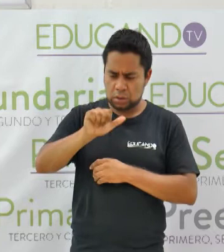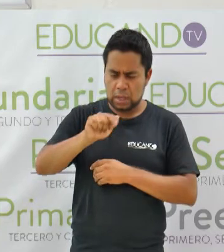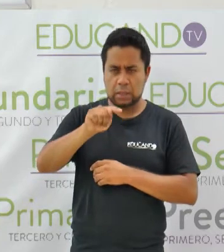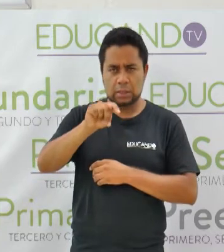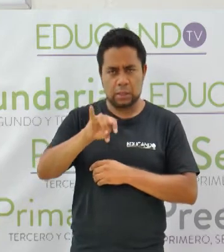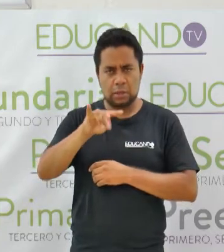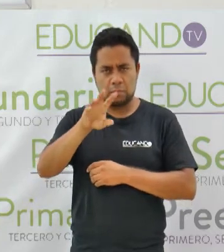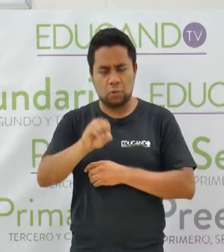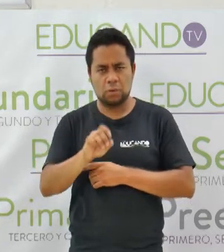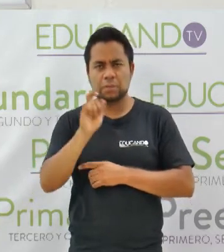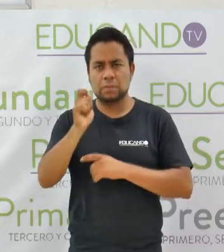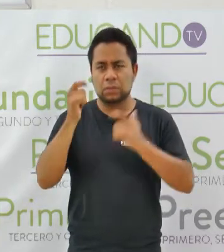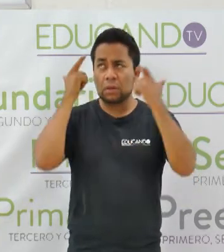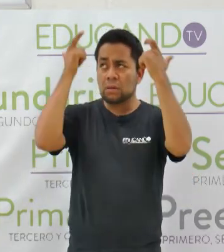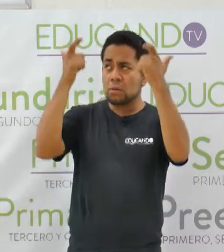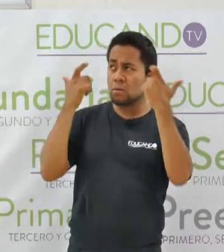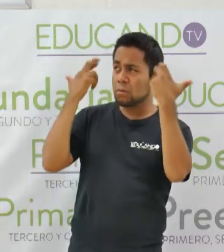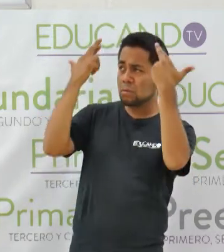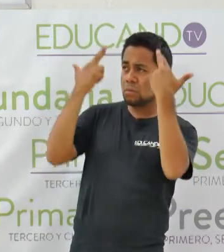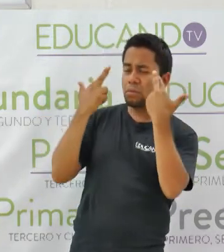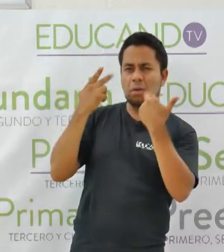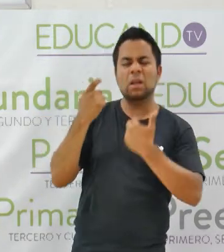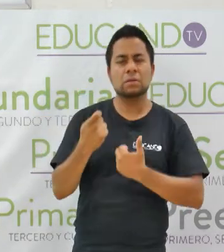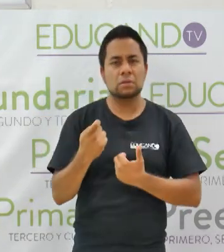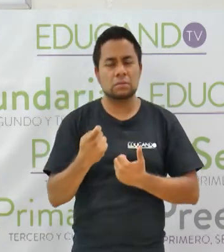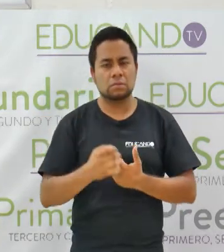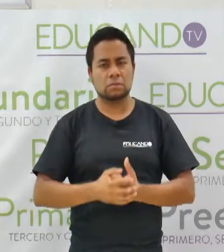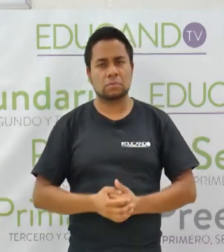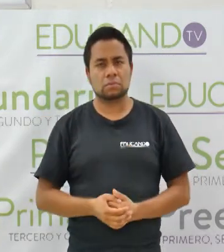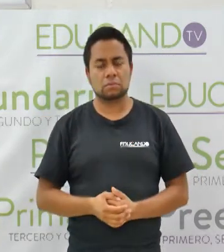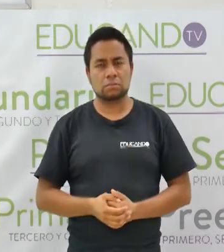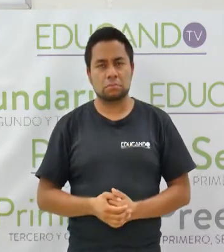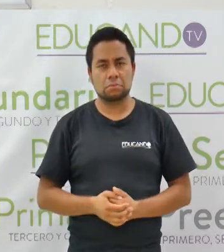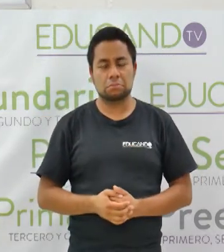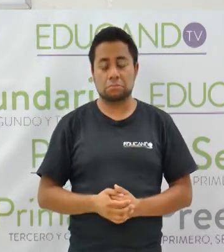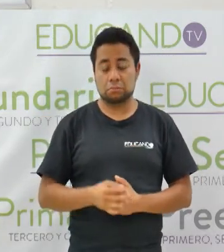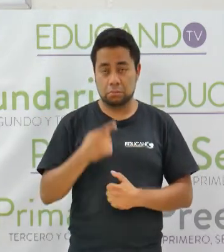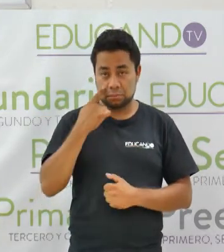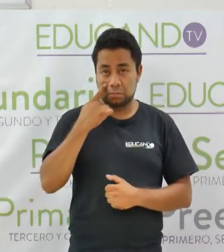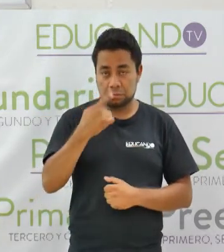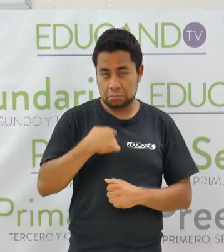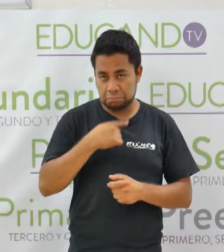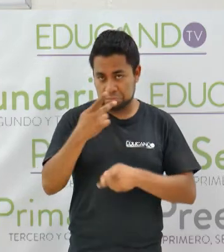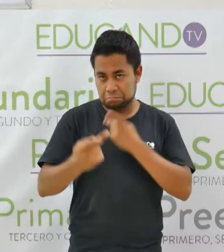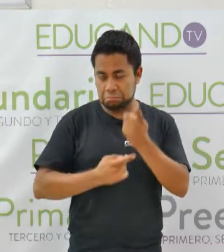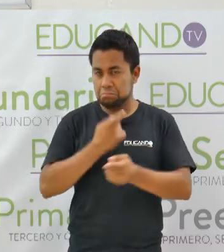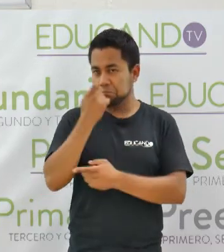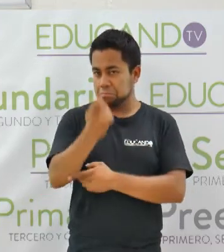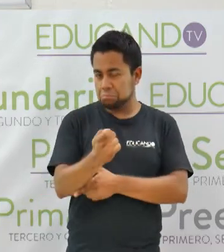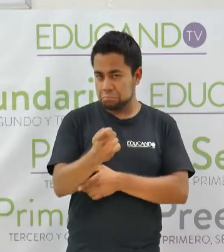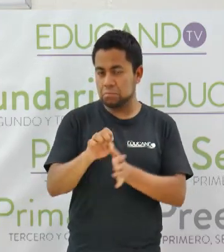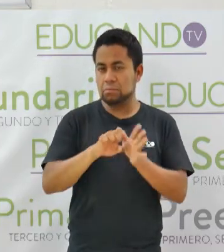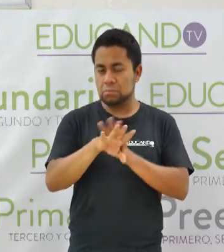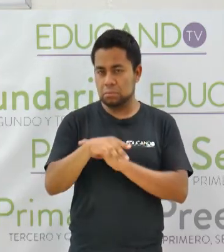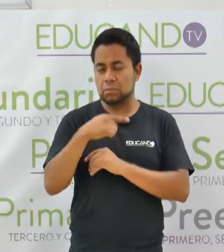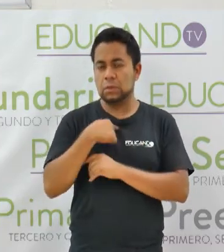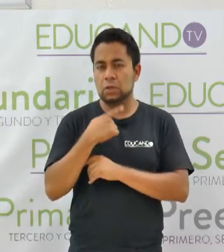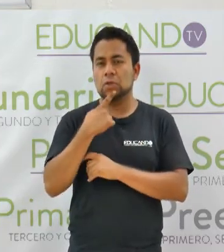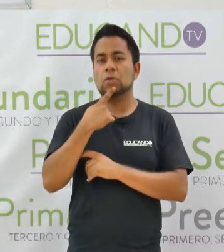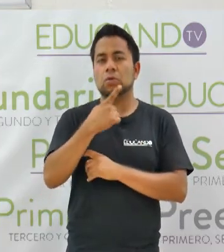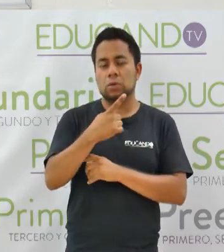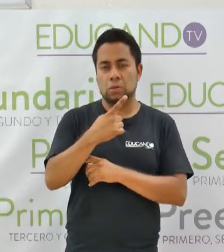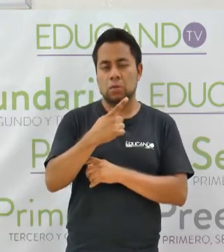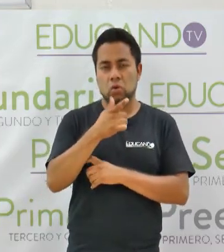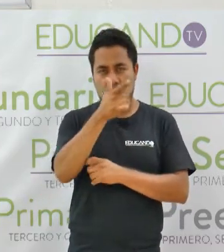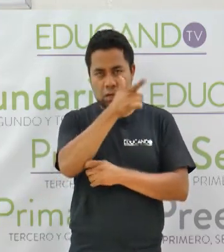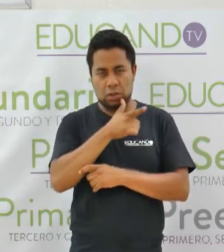denotativo, ¿qué son los emperadores? Mucha atención con lo que estoy preguntando. Si hablamos de un